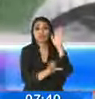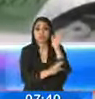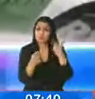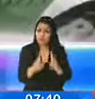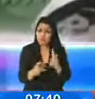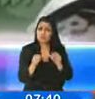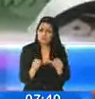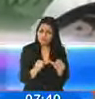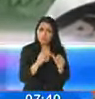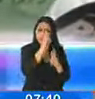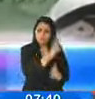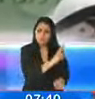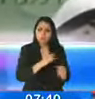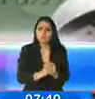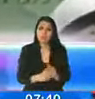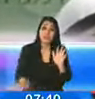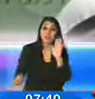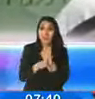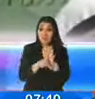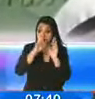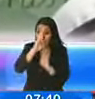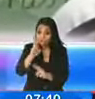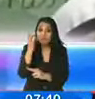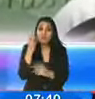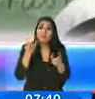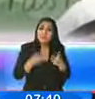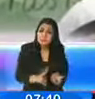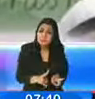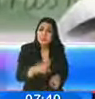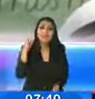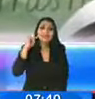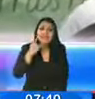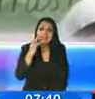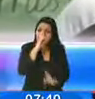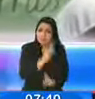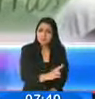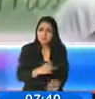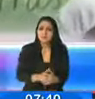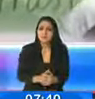Las leyes que amparan a la mujer, amparen también a la niña, no